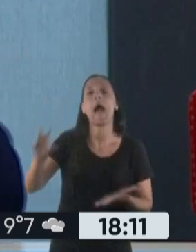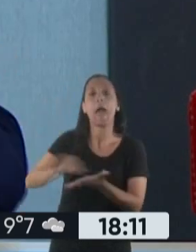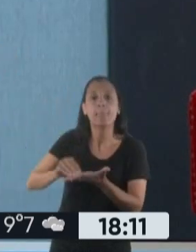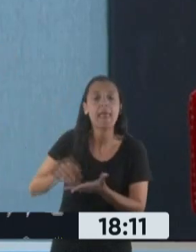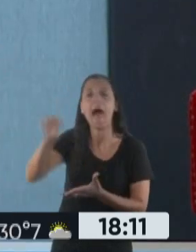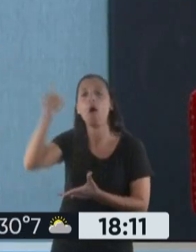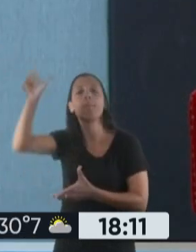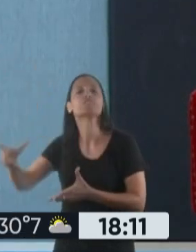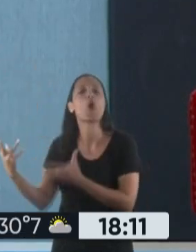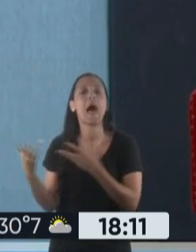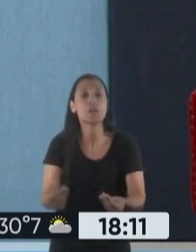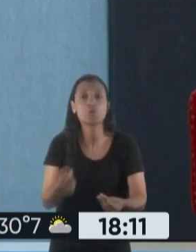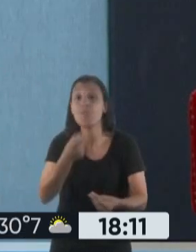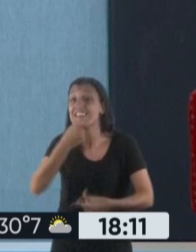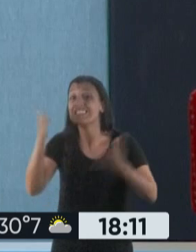que colabora.